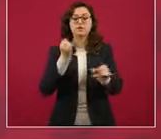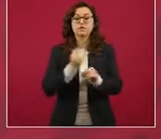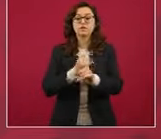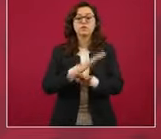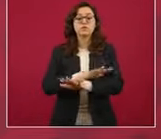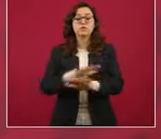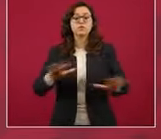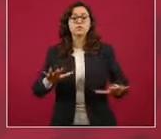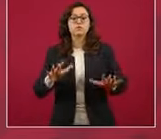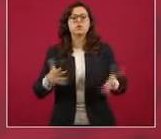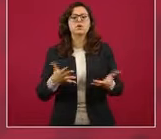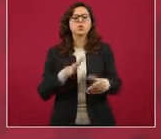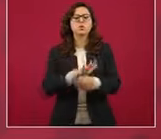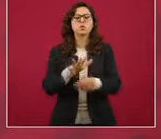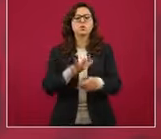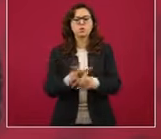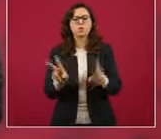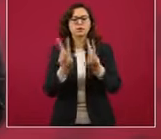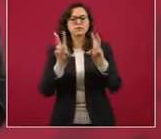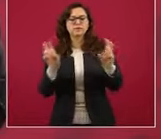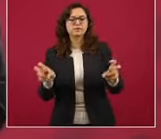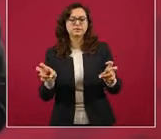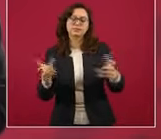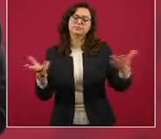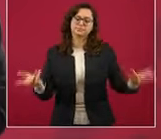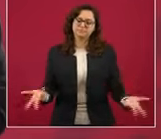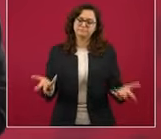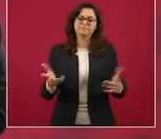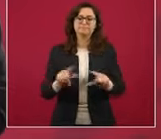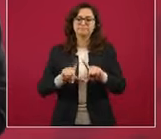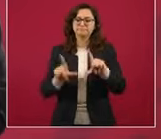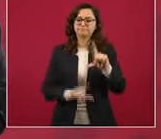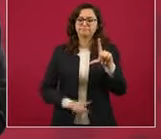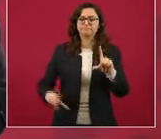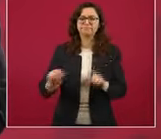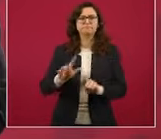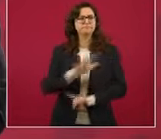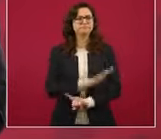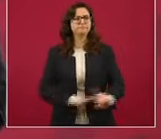situación de la seguridad pública en el país.